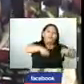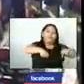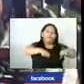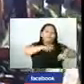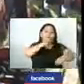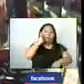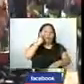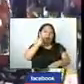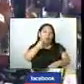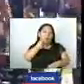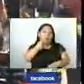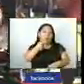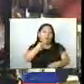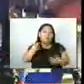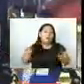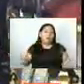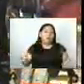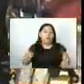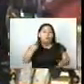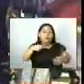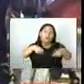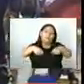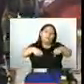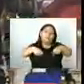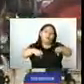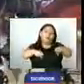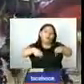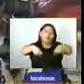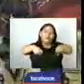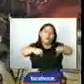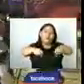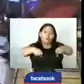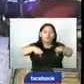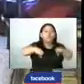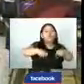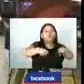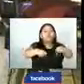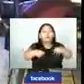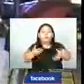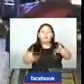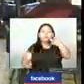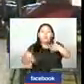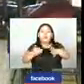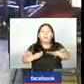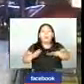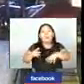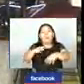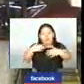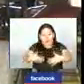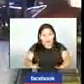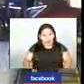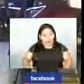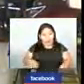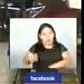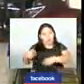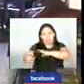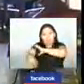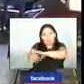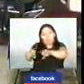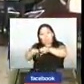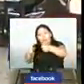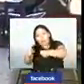Donde salió afectado el muchacho de la motocicleta que iba con una posible fractura en el miembro superior derecho